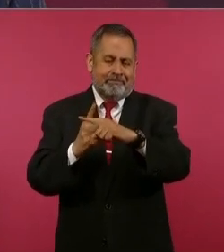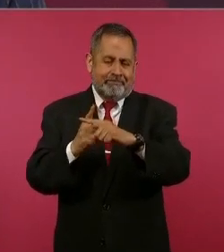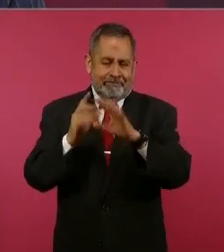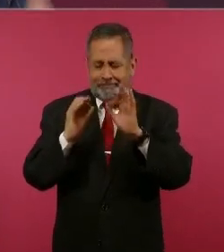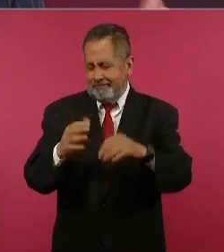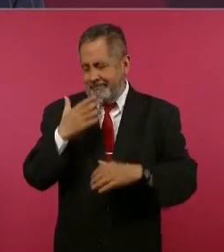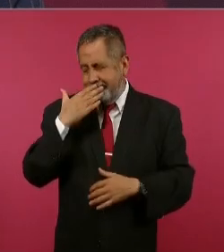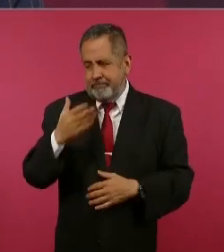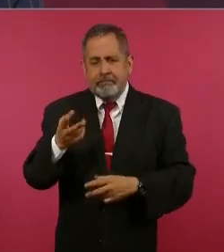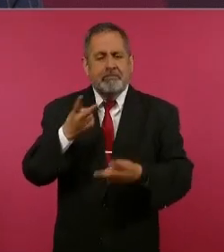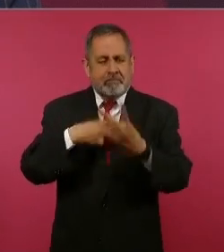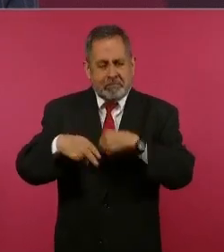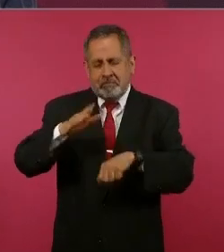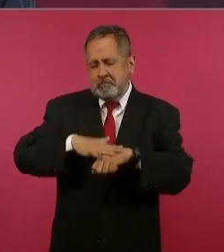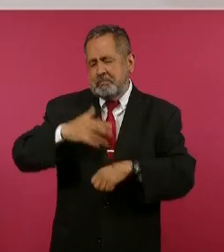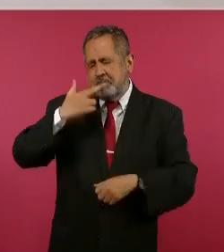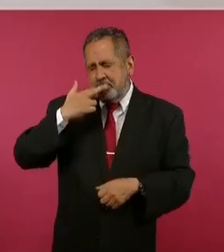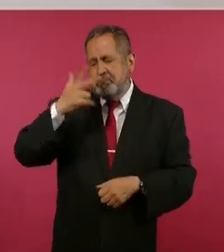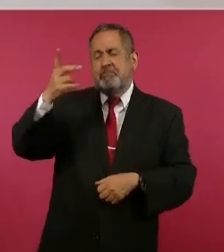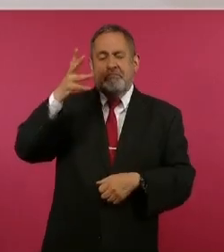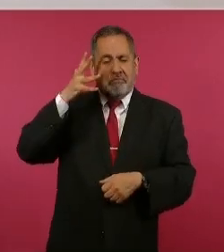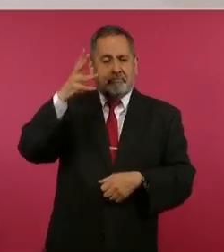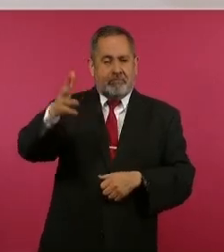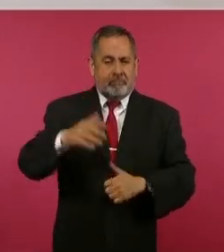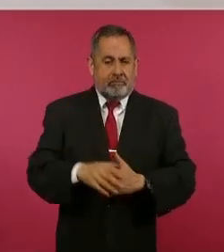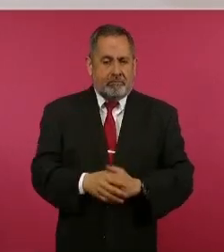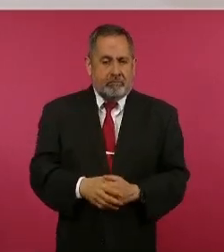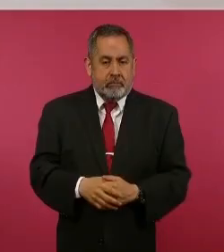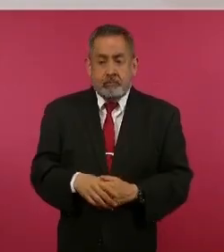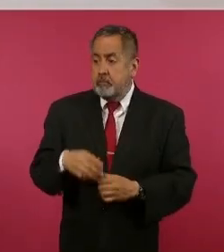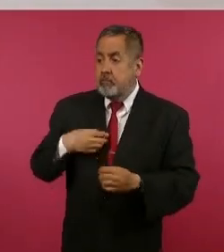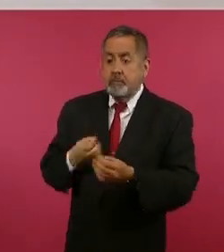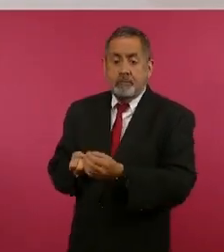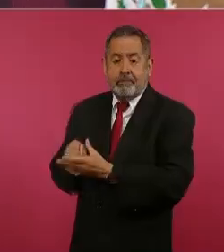Va a ser muy bueno el porvenir. No voy a salir,